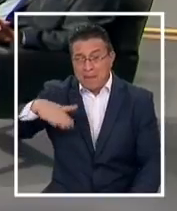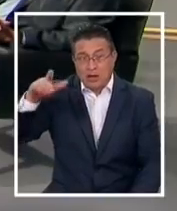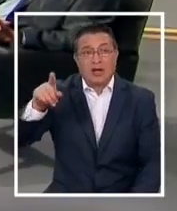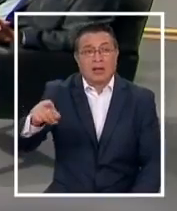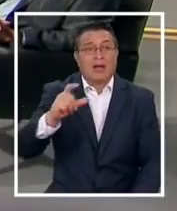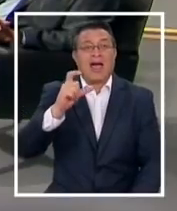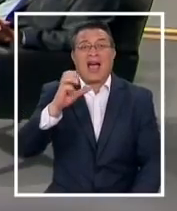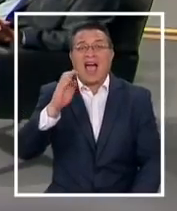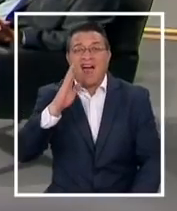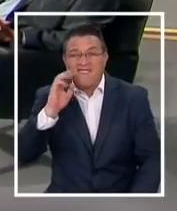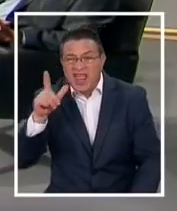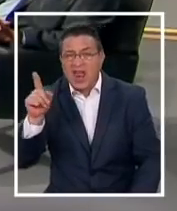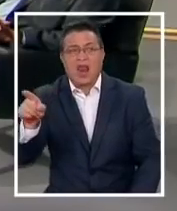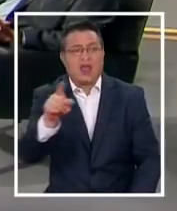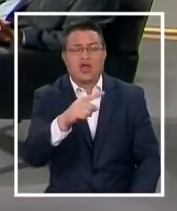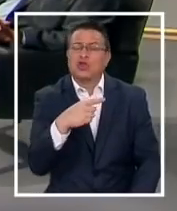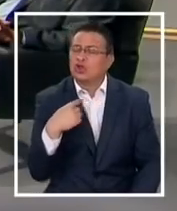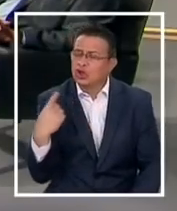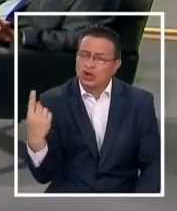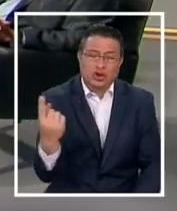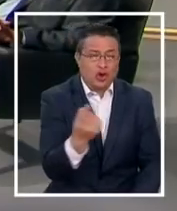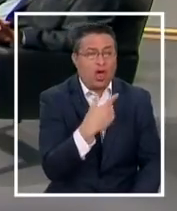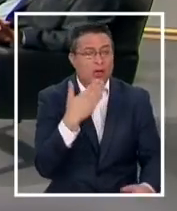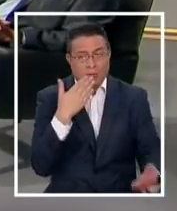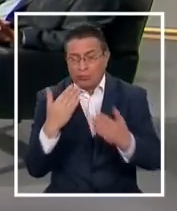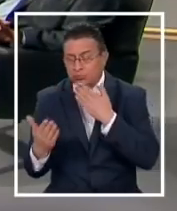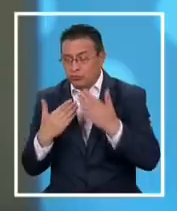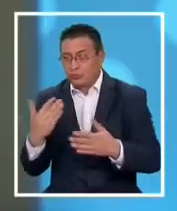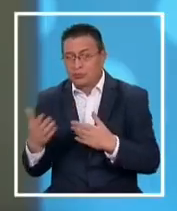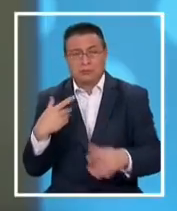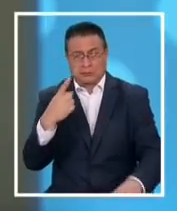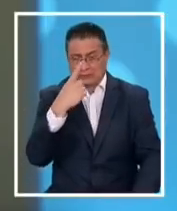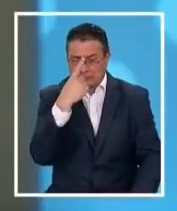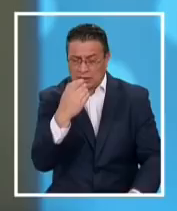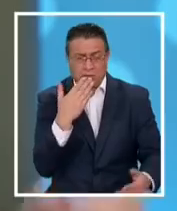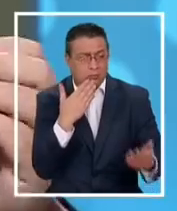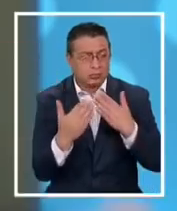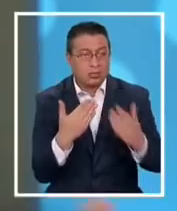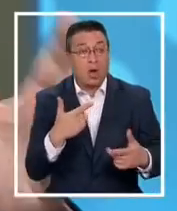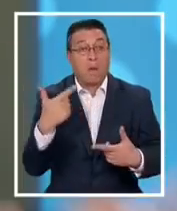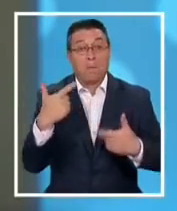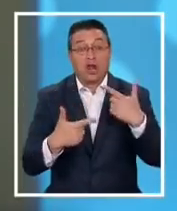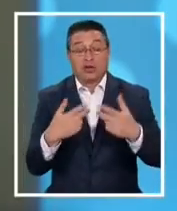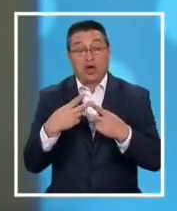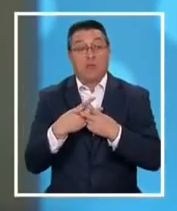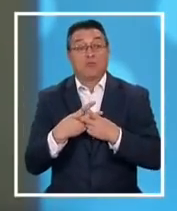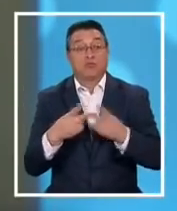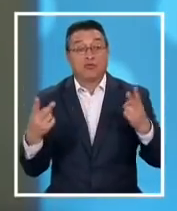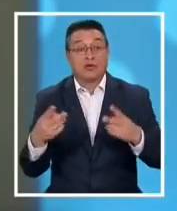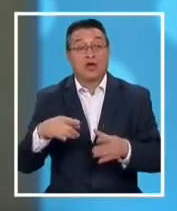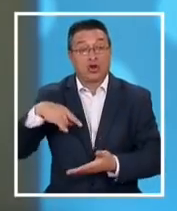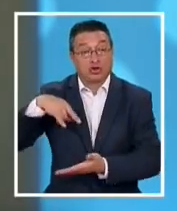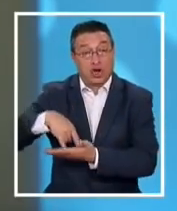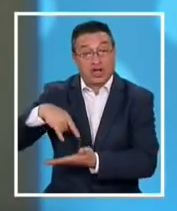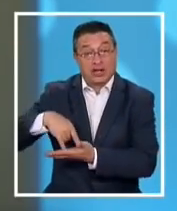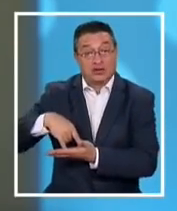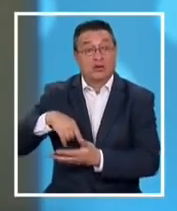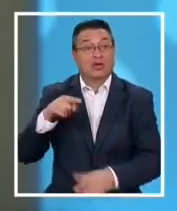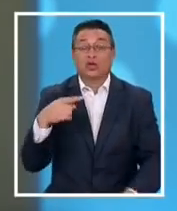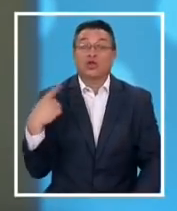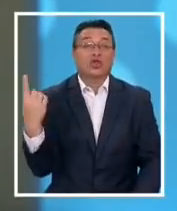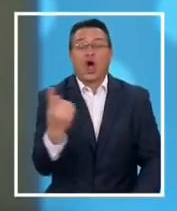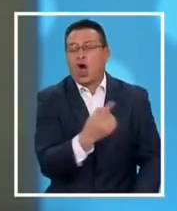incluyo a Gabriel, incluyo a todos aquellos con quienes yo converso, en serio, de política pública en el Congreso,